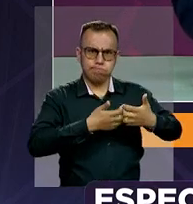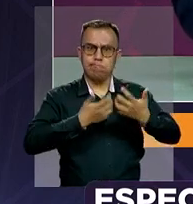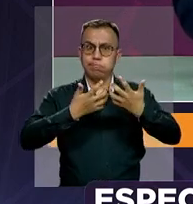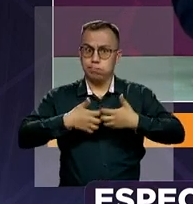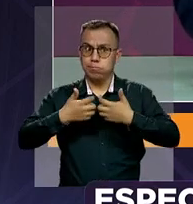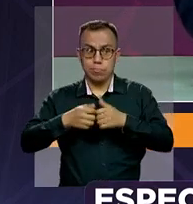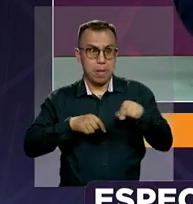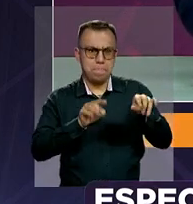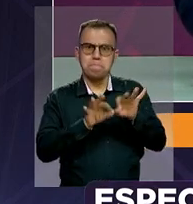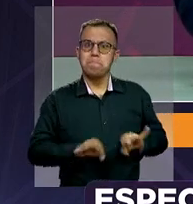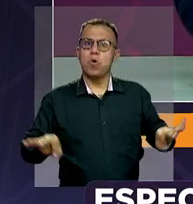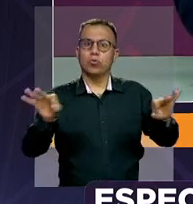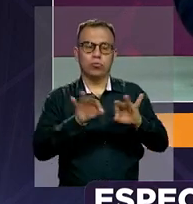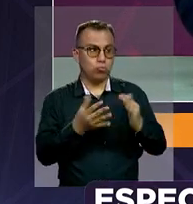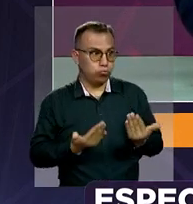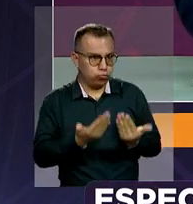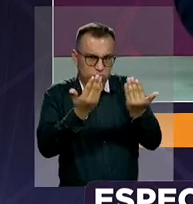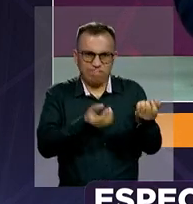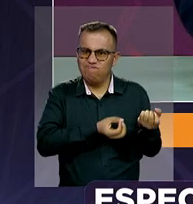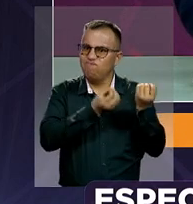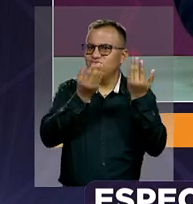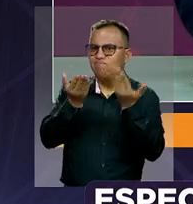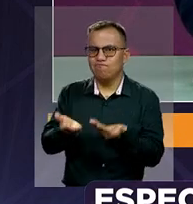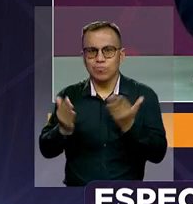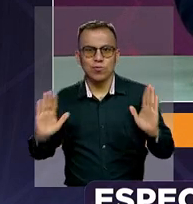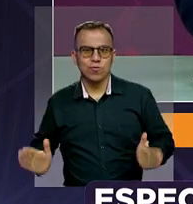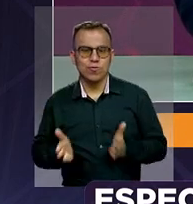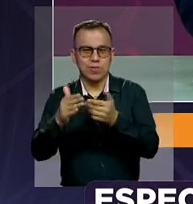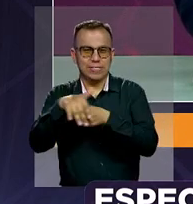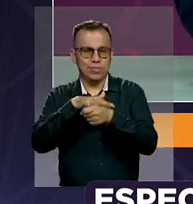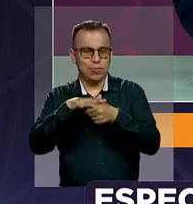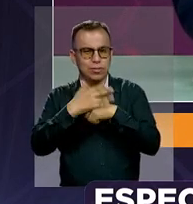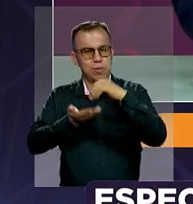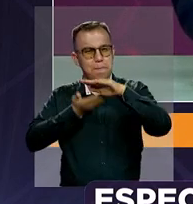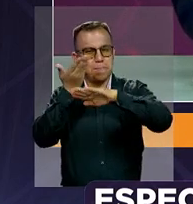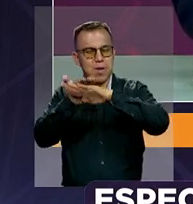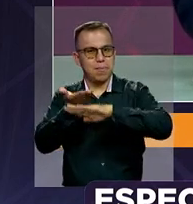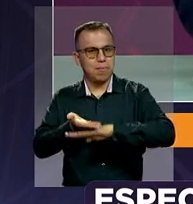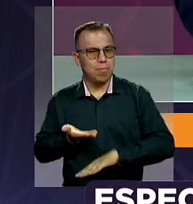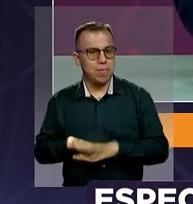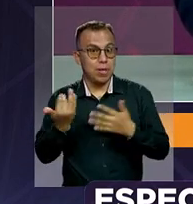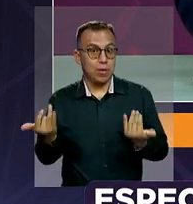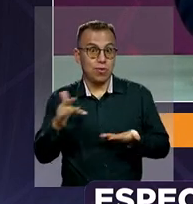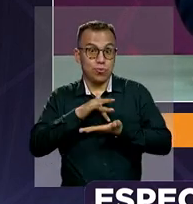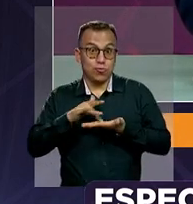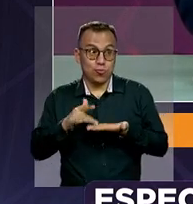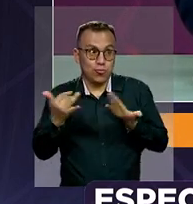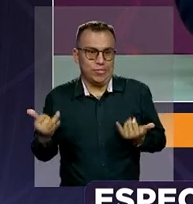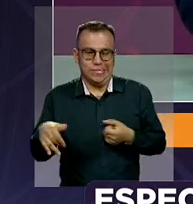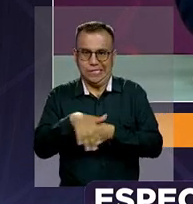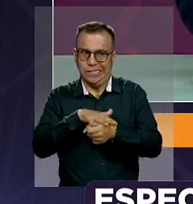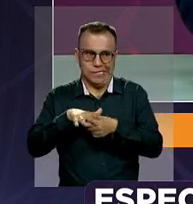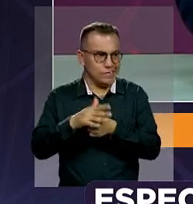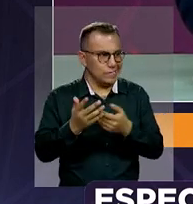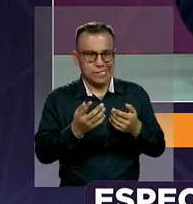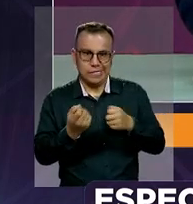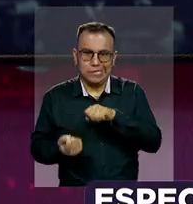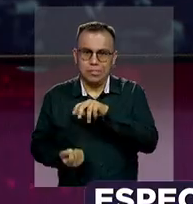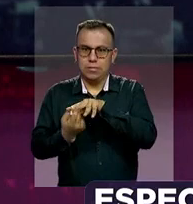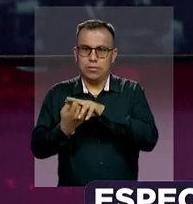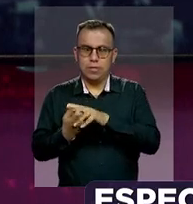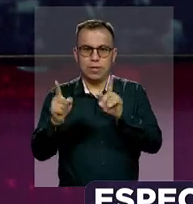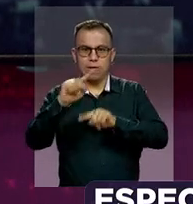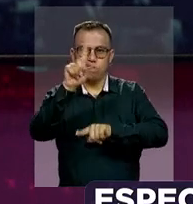importantes empresarios, de aportar para salir de la crisis. Son como las propuestas que en este momento surgen en medio pues, de la confusión y en medio pues,